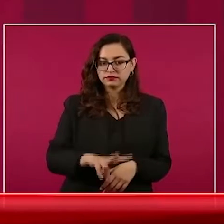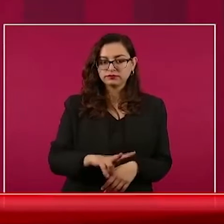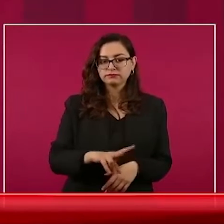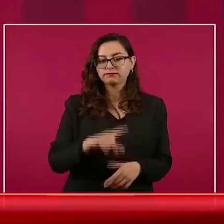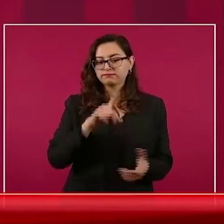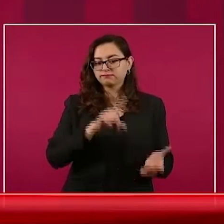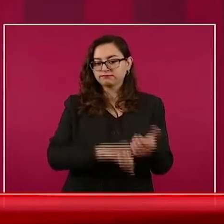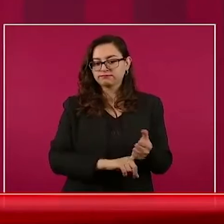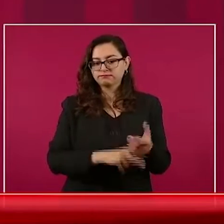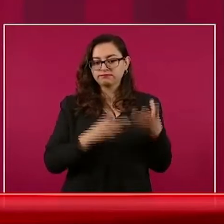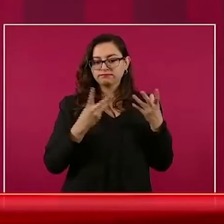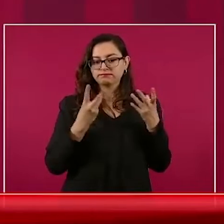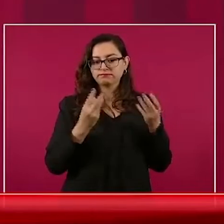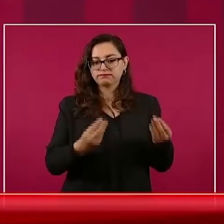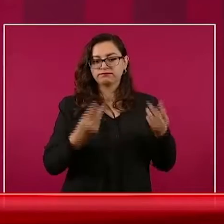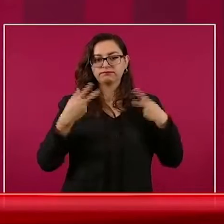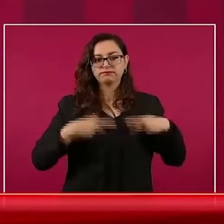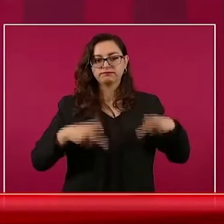de obra.